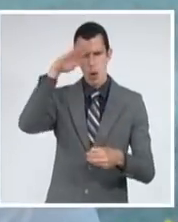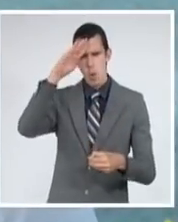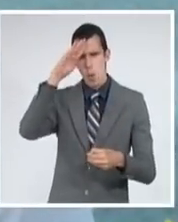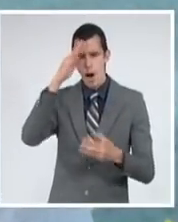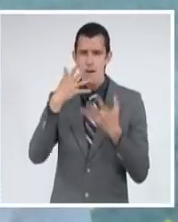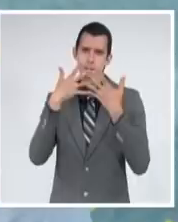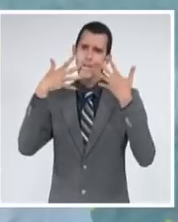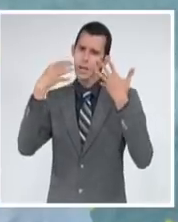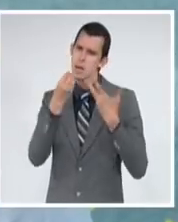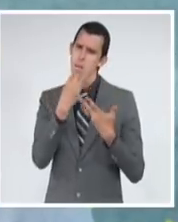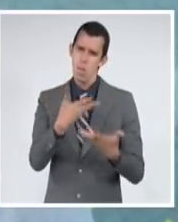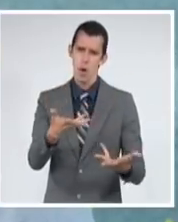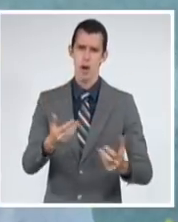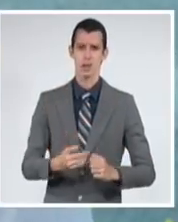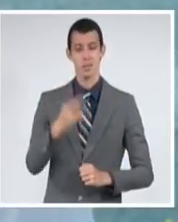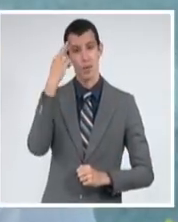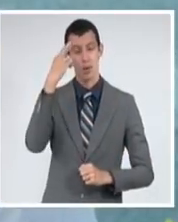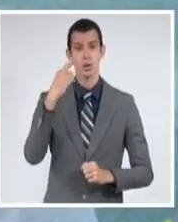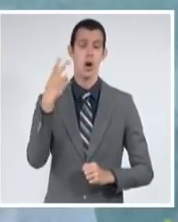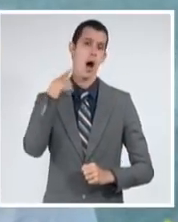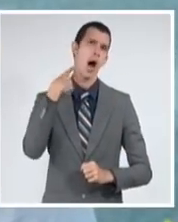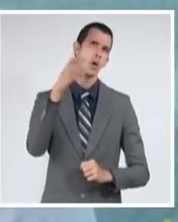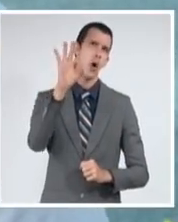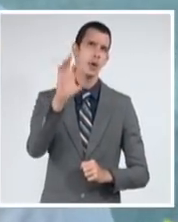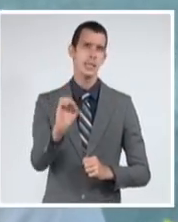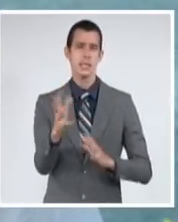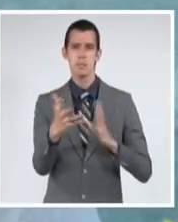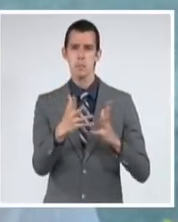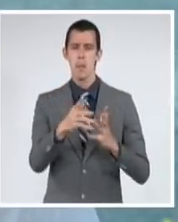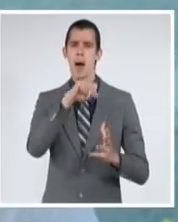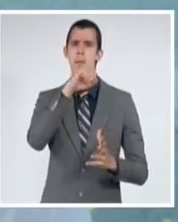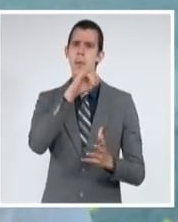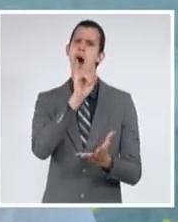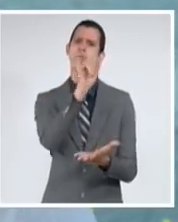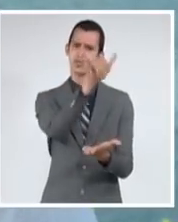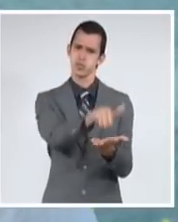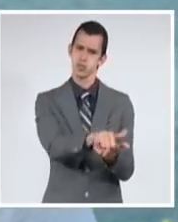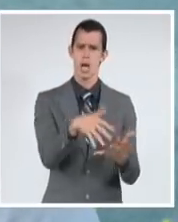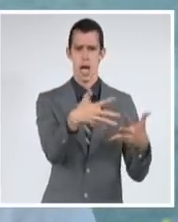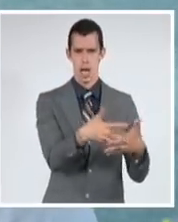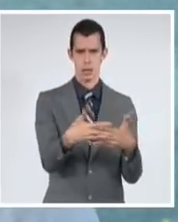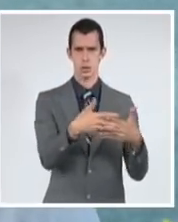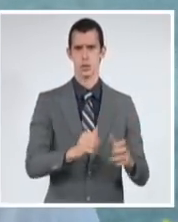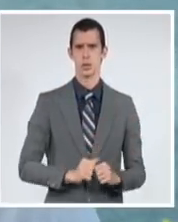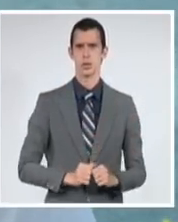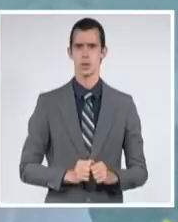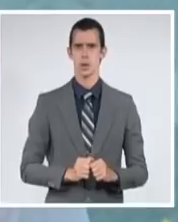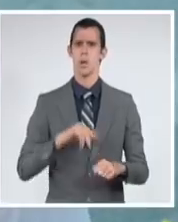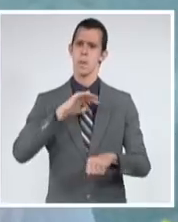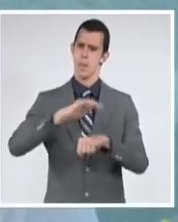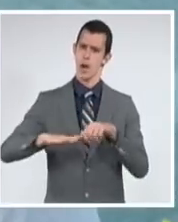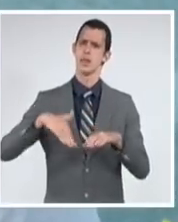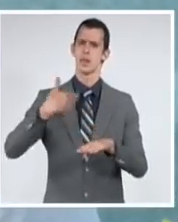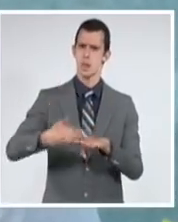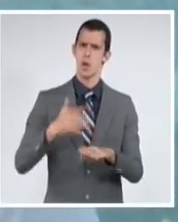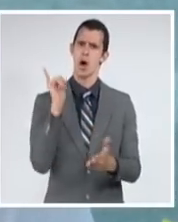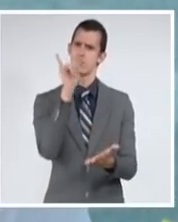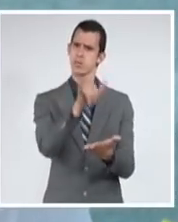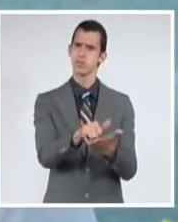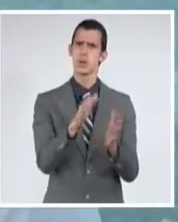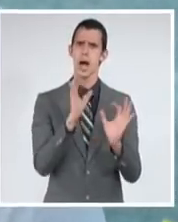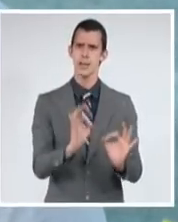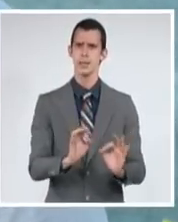años, en el 80, mi madre se fue de Cuba, mi hermano. Y ahí también recibí amor a tutti plen.